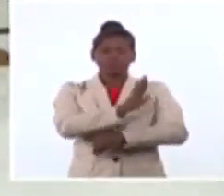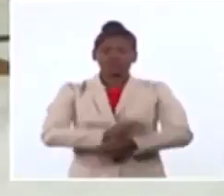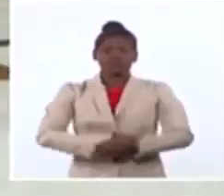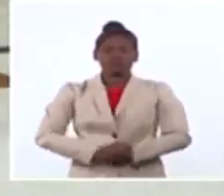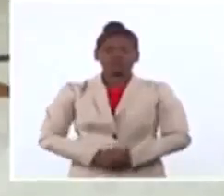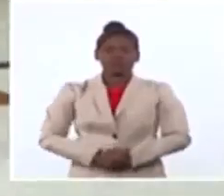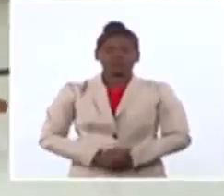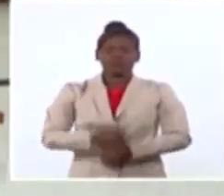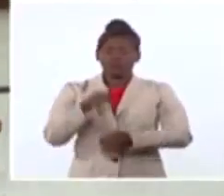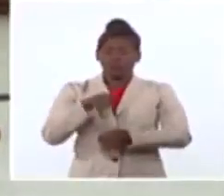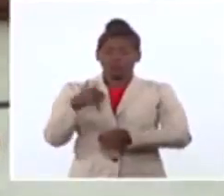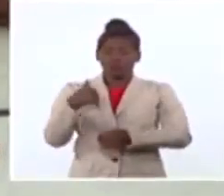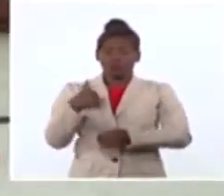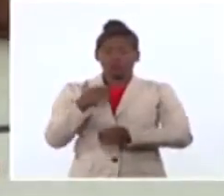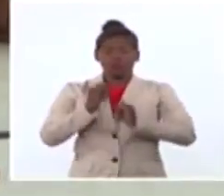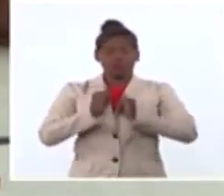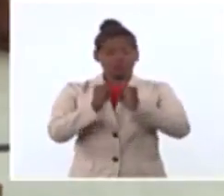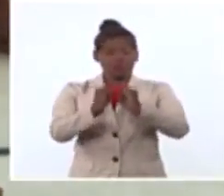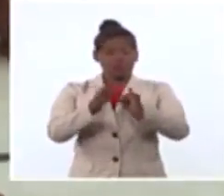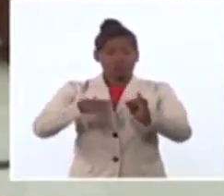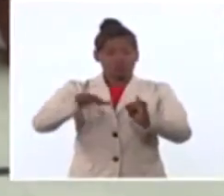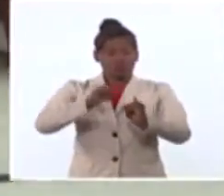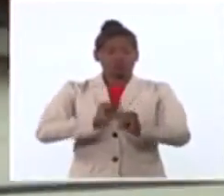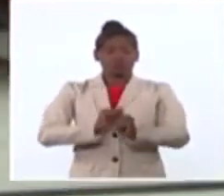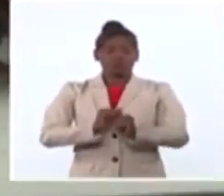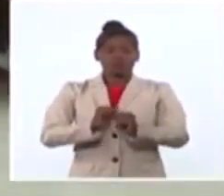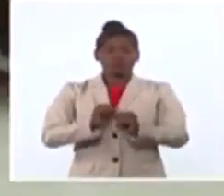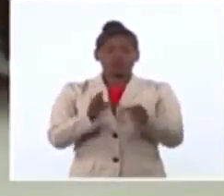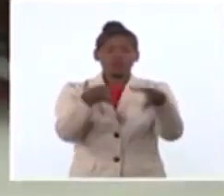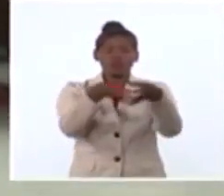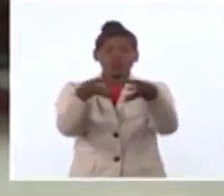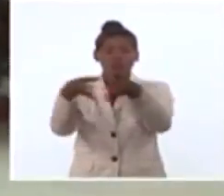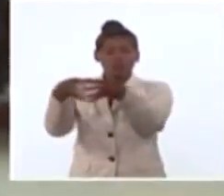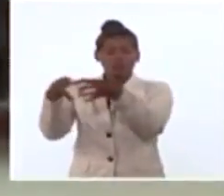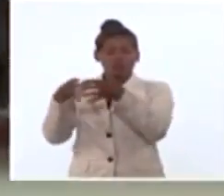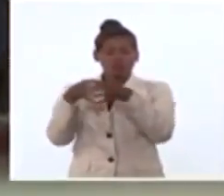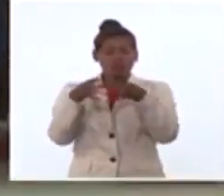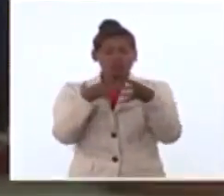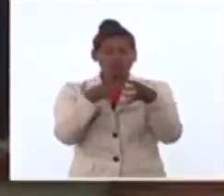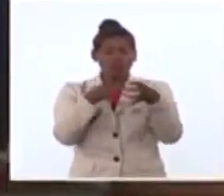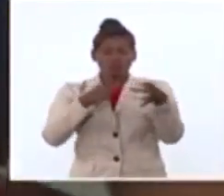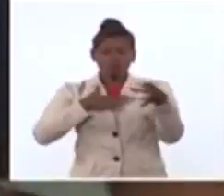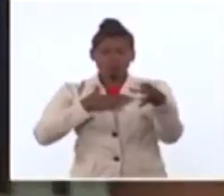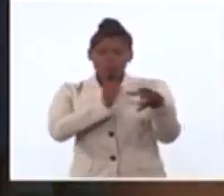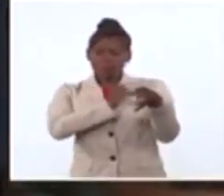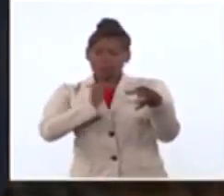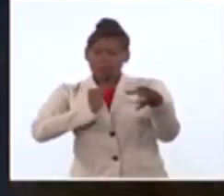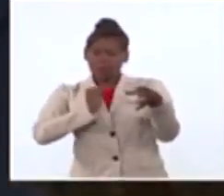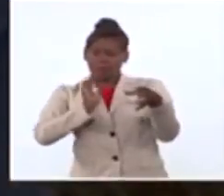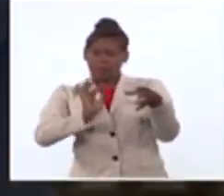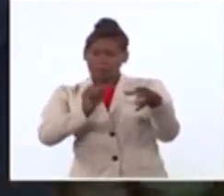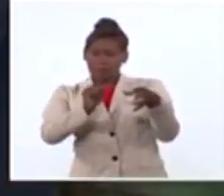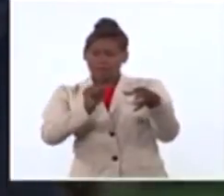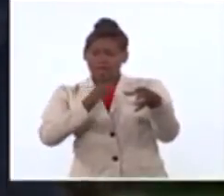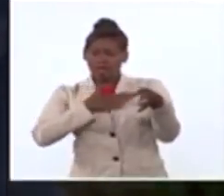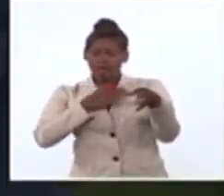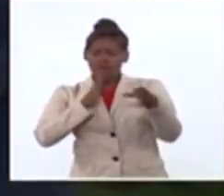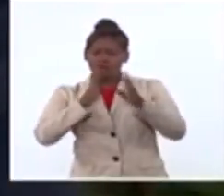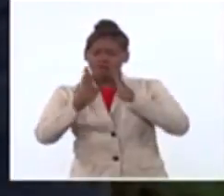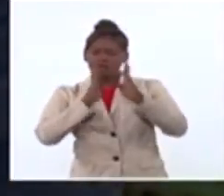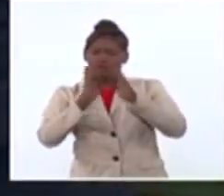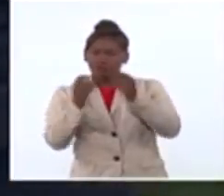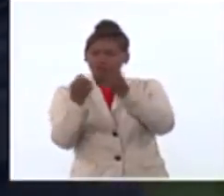los grupos privados que se han establecido en la plataforma de Facebook no solo realizan